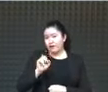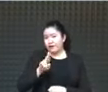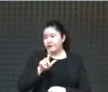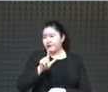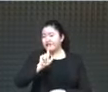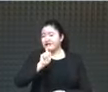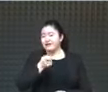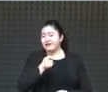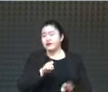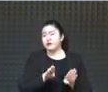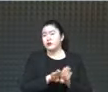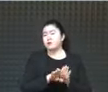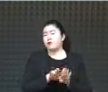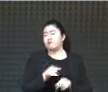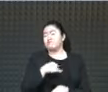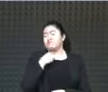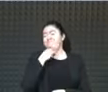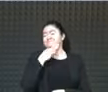además muy tramposa.